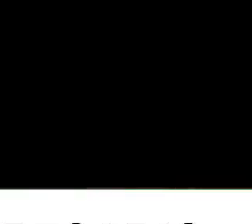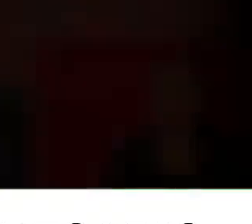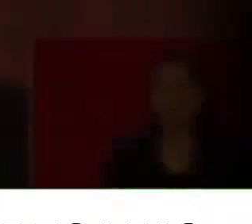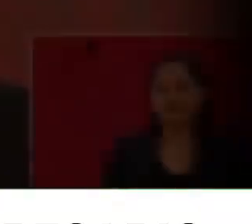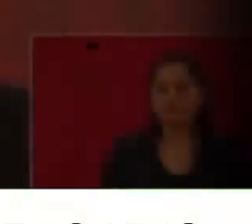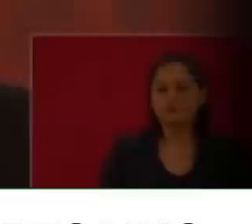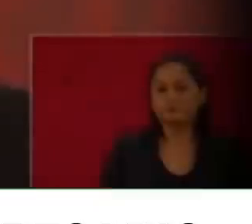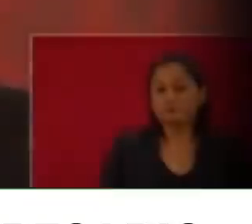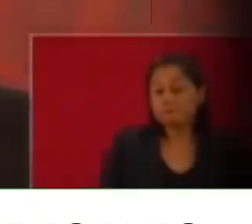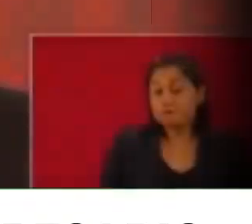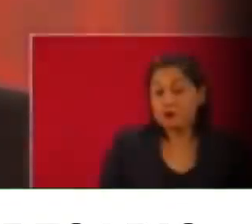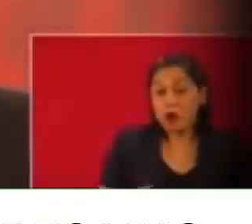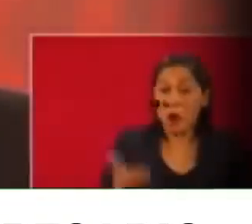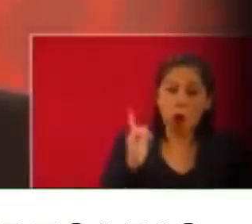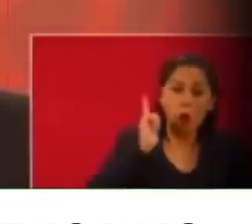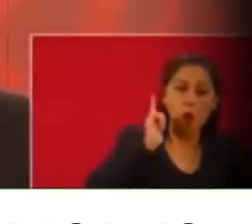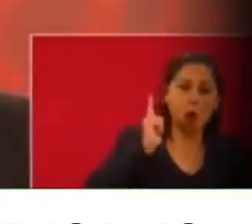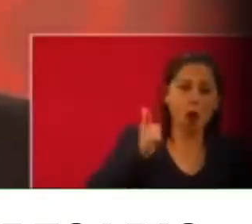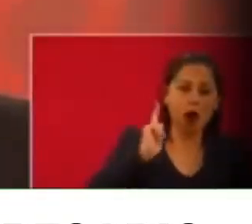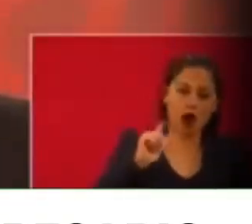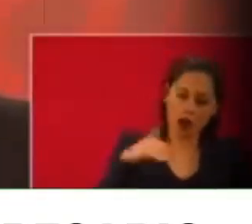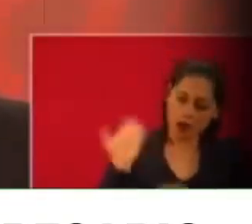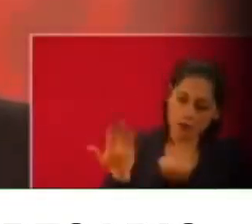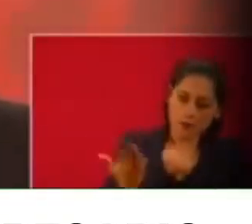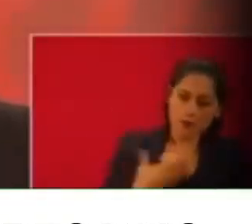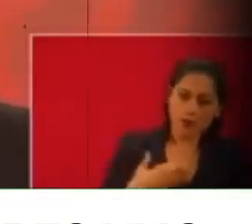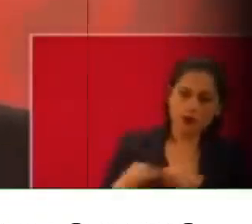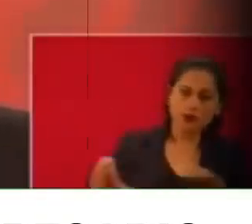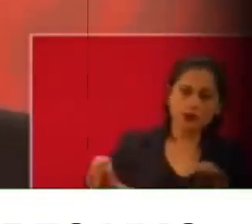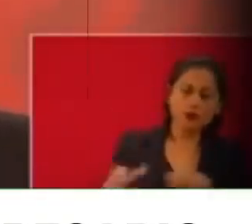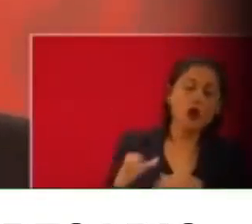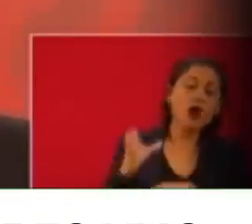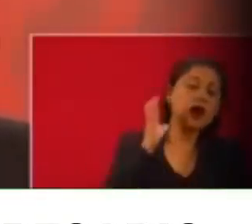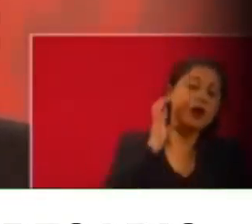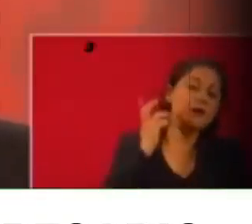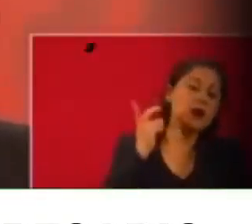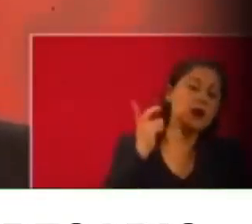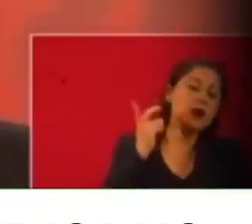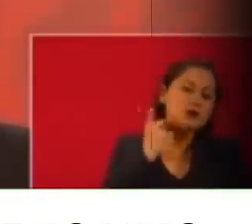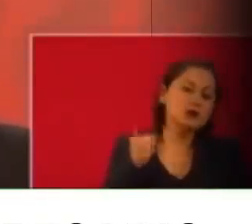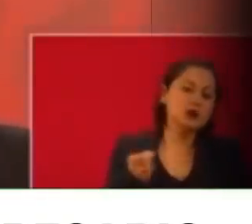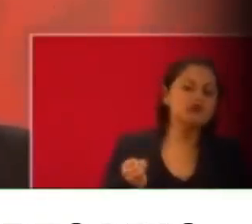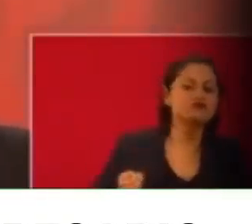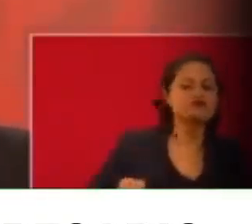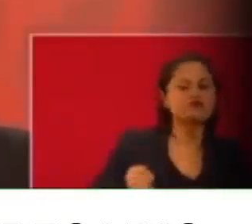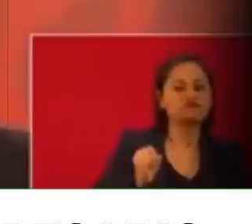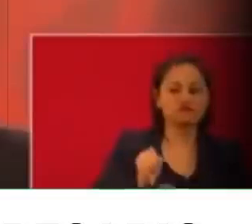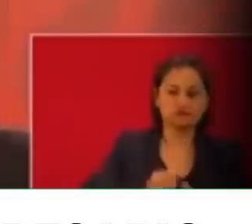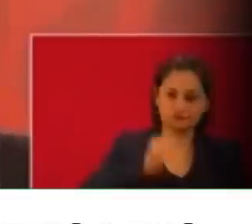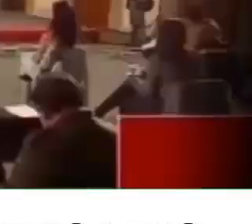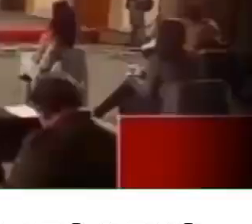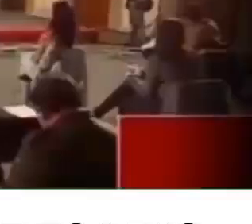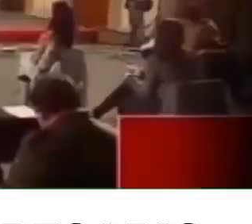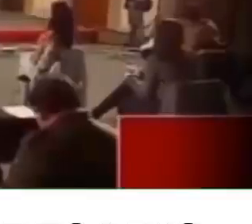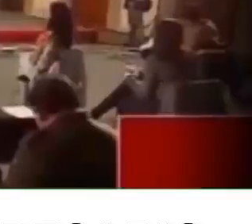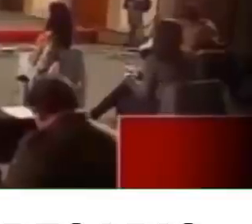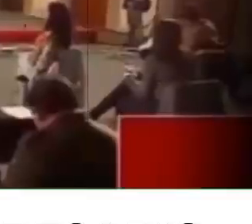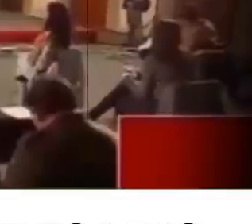legales. Si no devuelven los 200 millones de